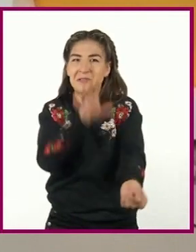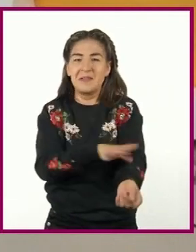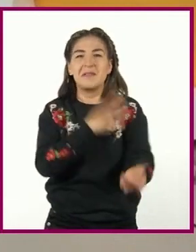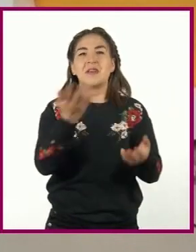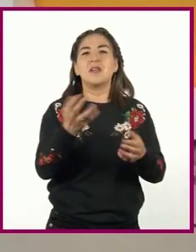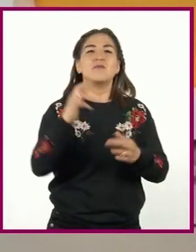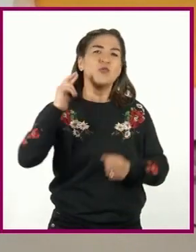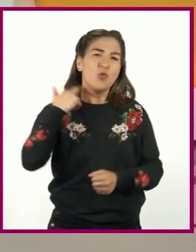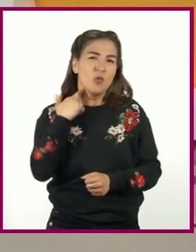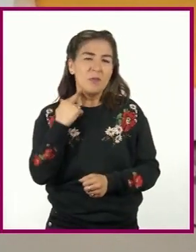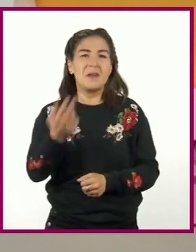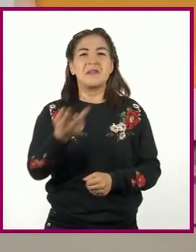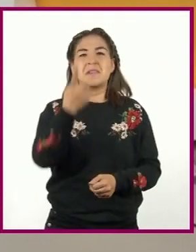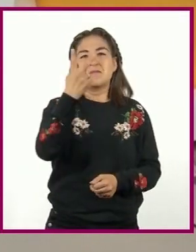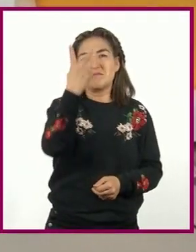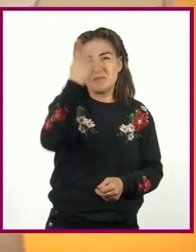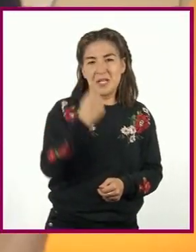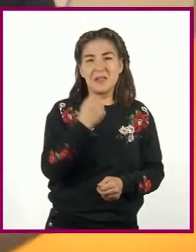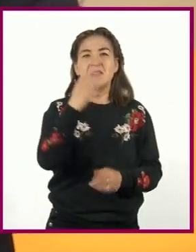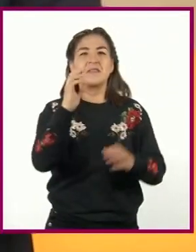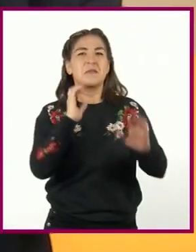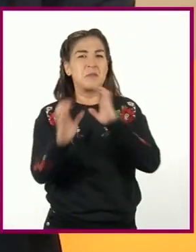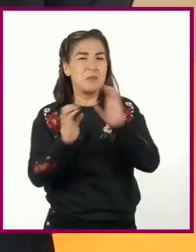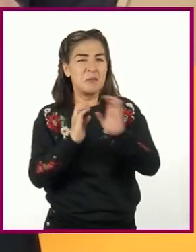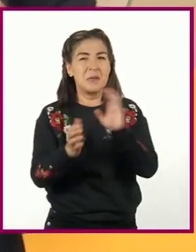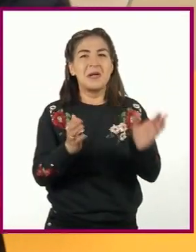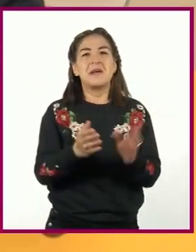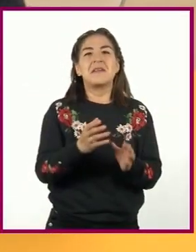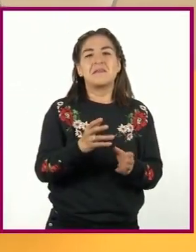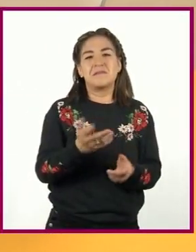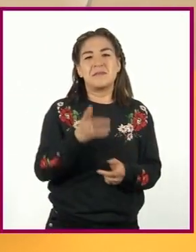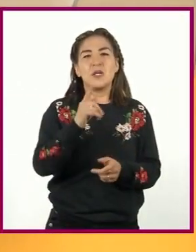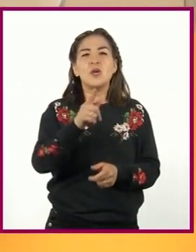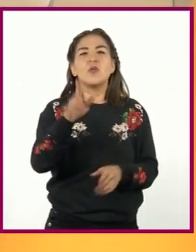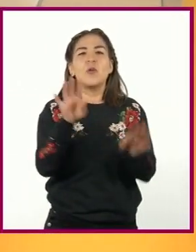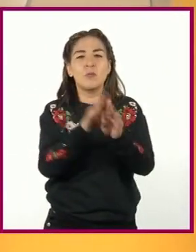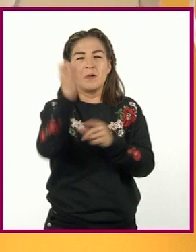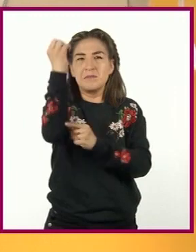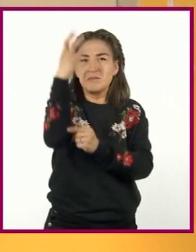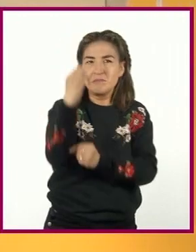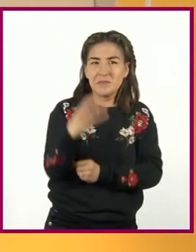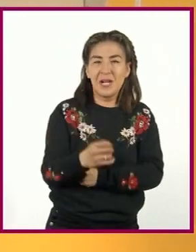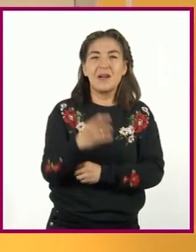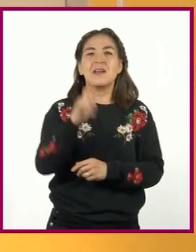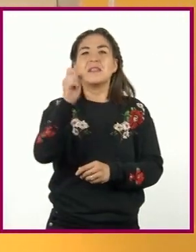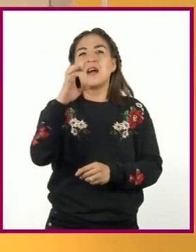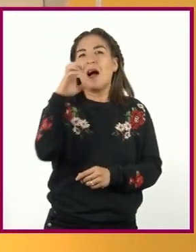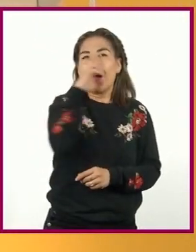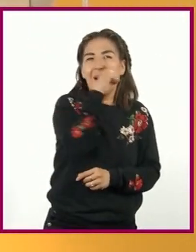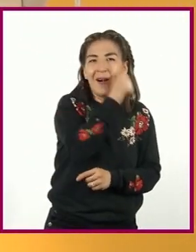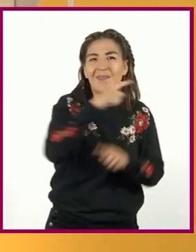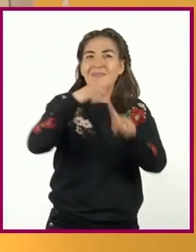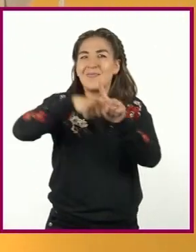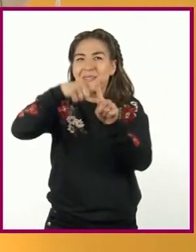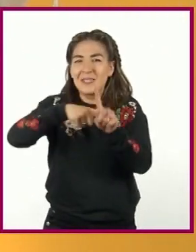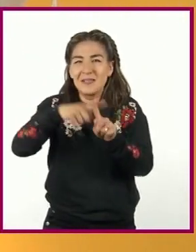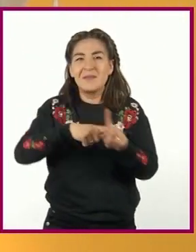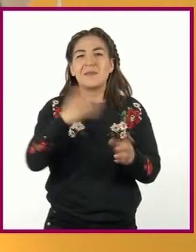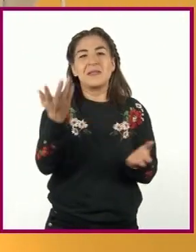electrónica, robótica, telecomunicaciones, señales luminosas, climatización, máquinas